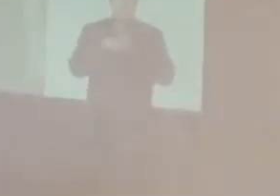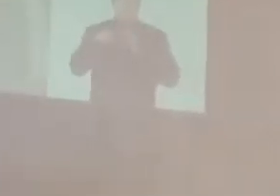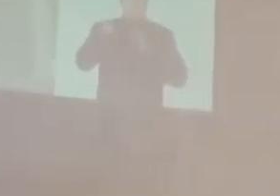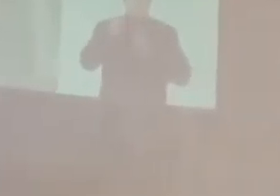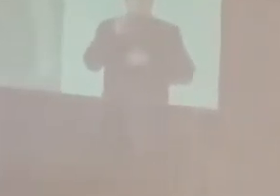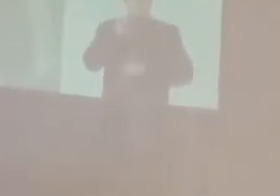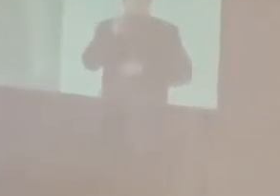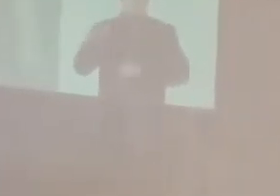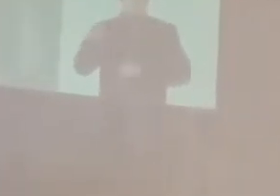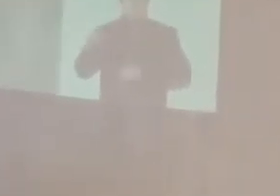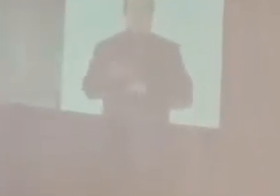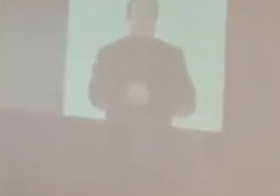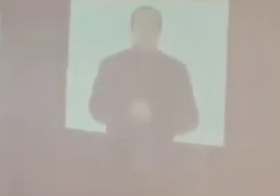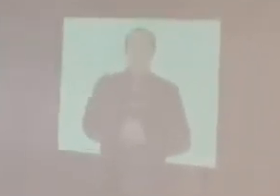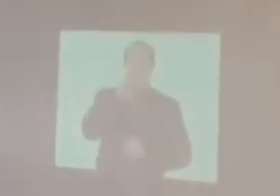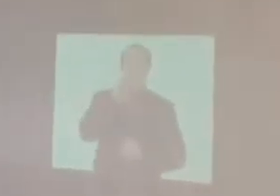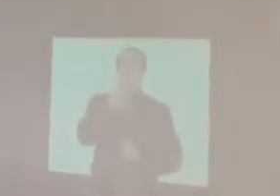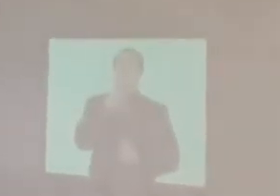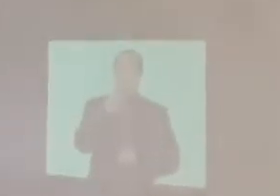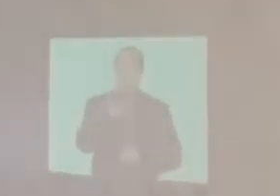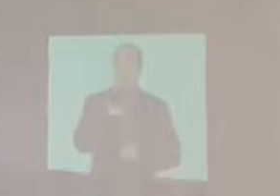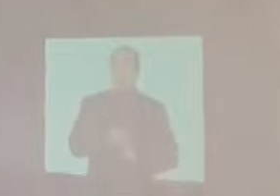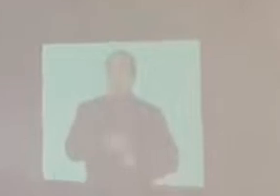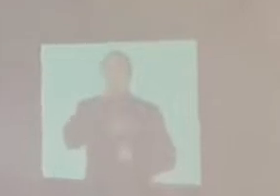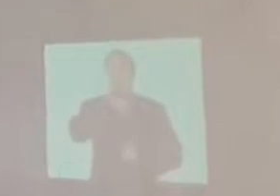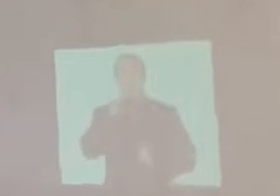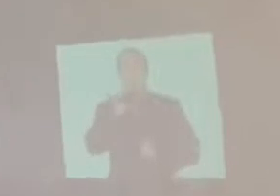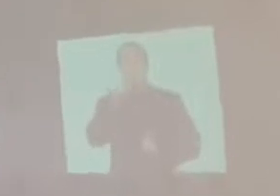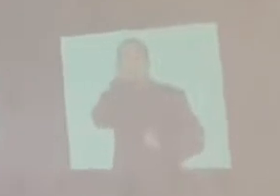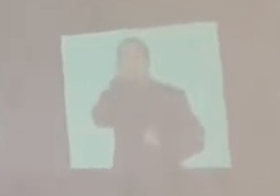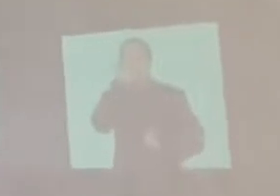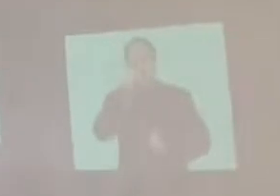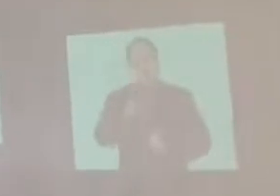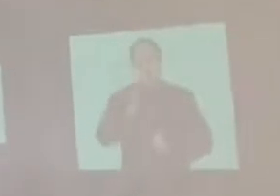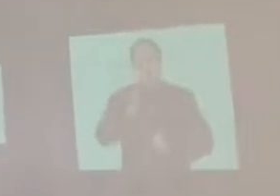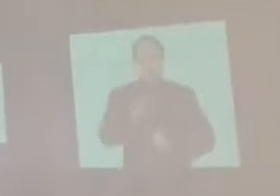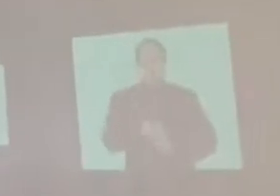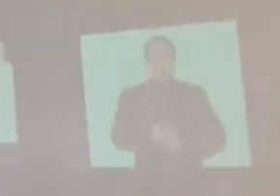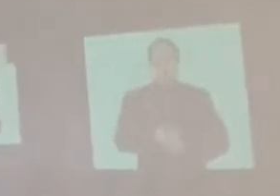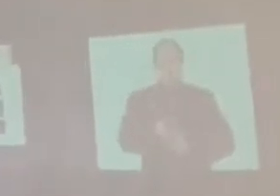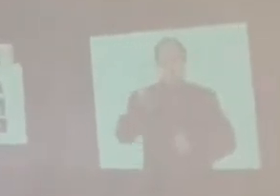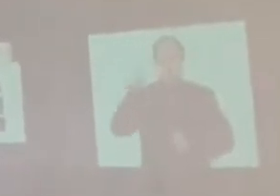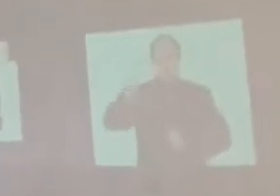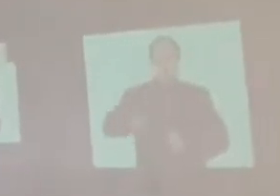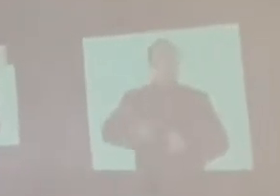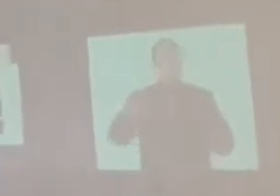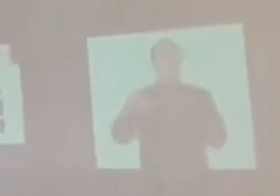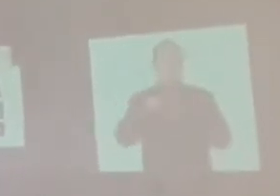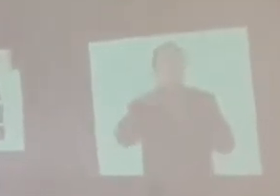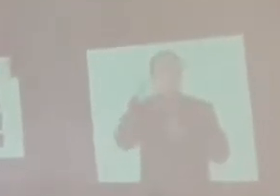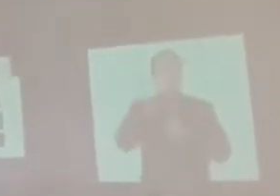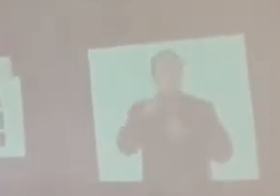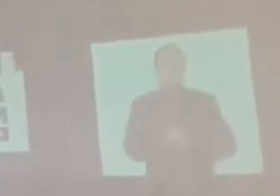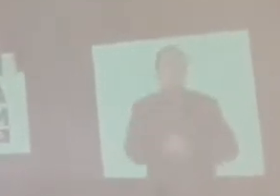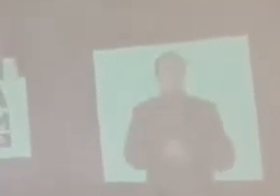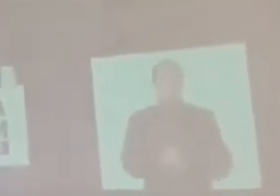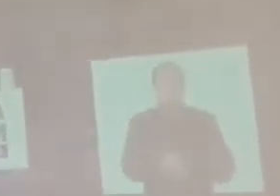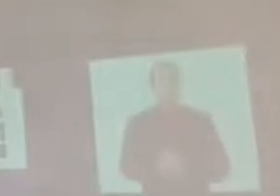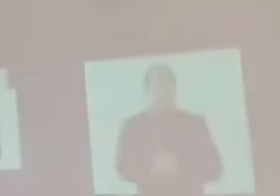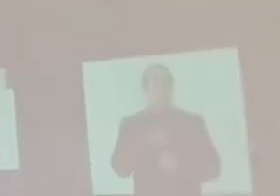poniente. Asimismo, y después del trágico accidente de la línea 12 a consecuencia de problemas de origen,